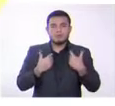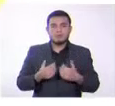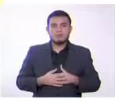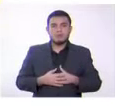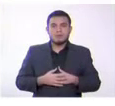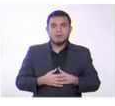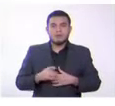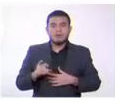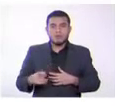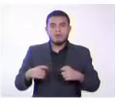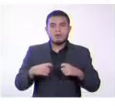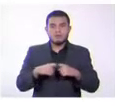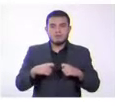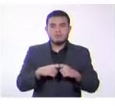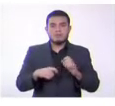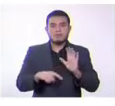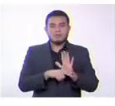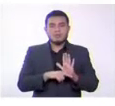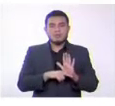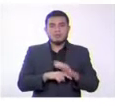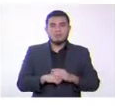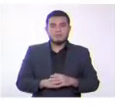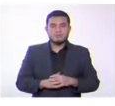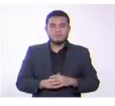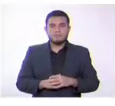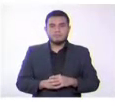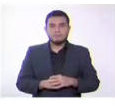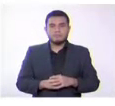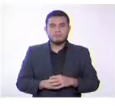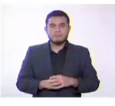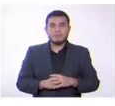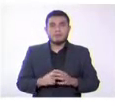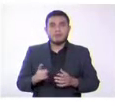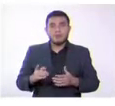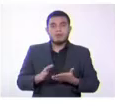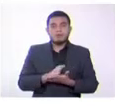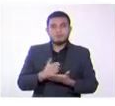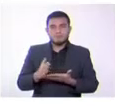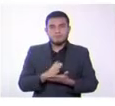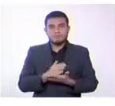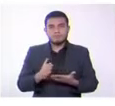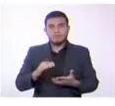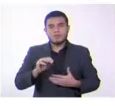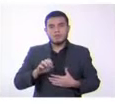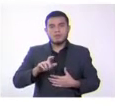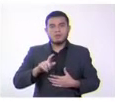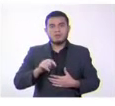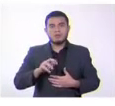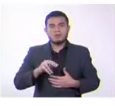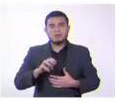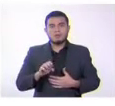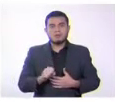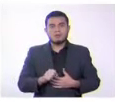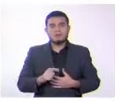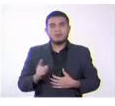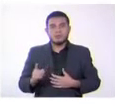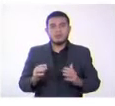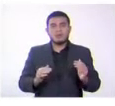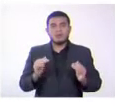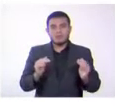misma electronegatividad y el compartimiento de los electrones es